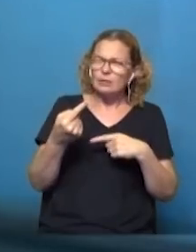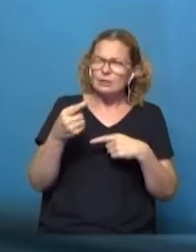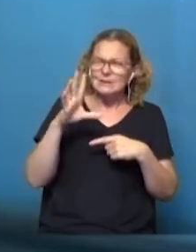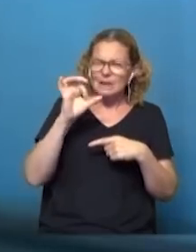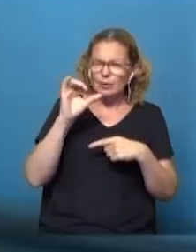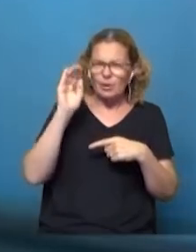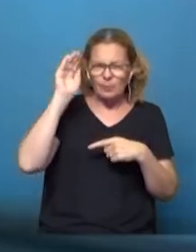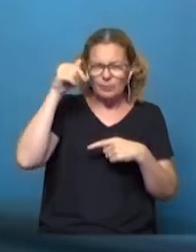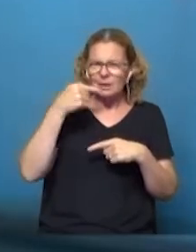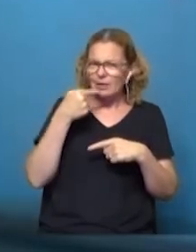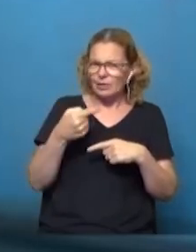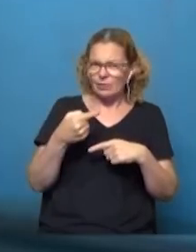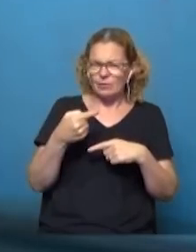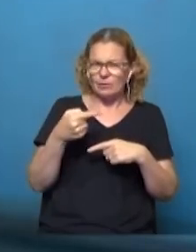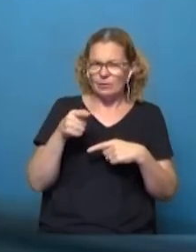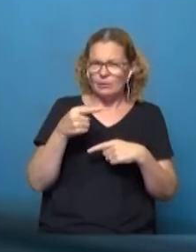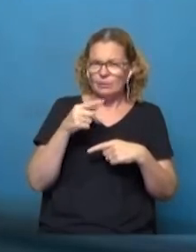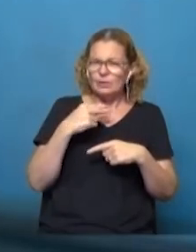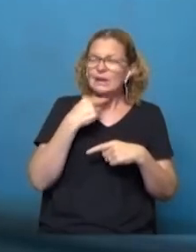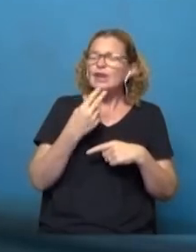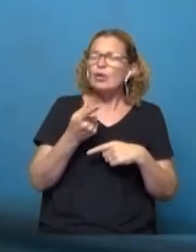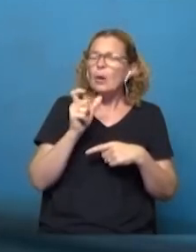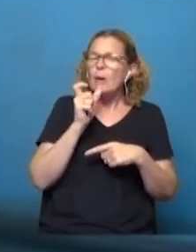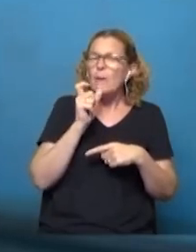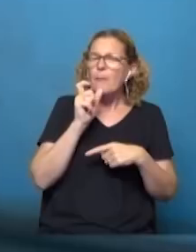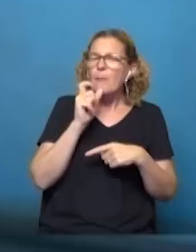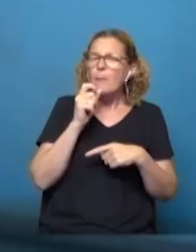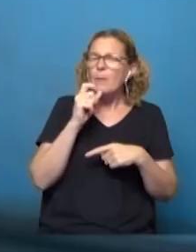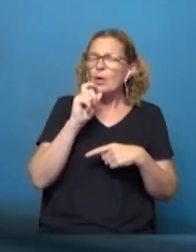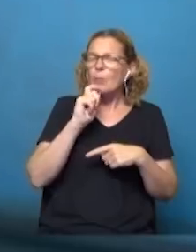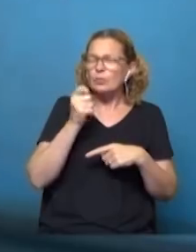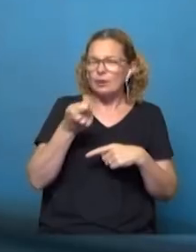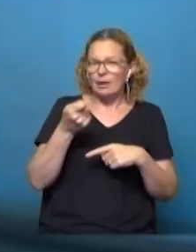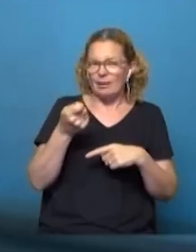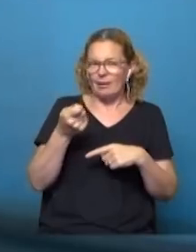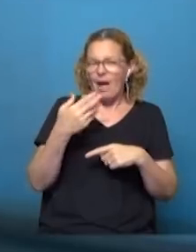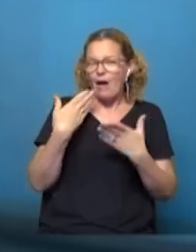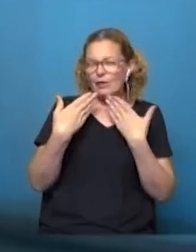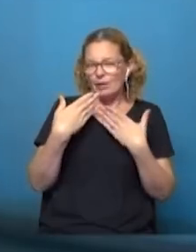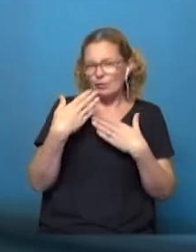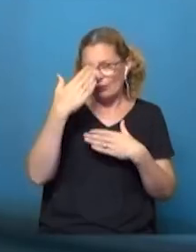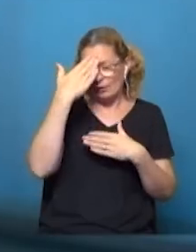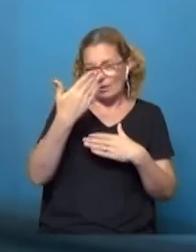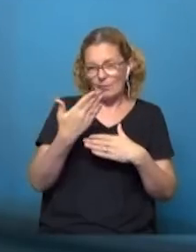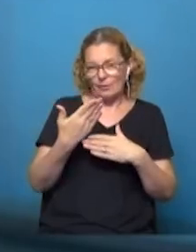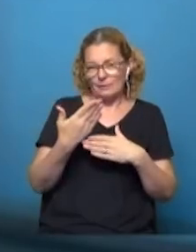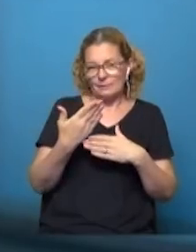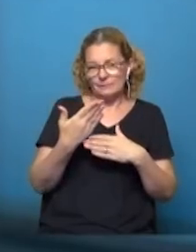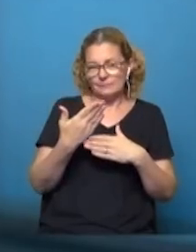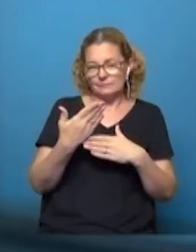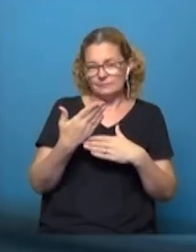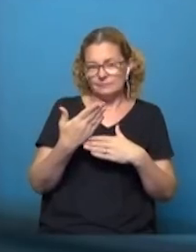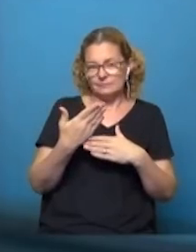dijo que estos hijos de tratándose y los del frente amplio